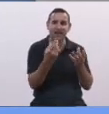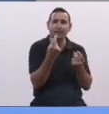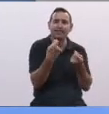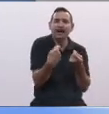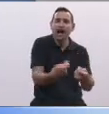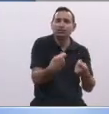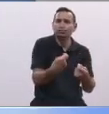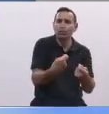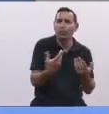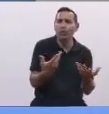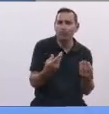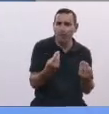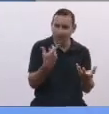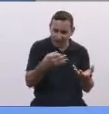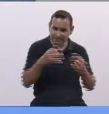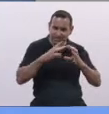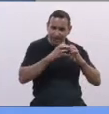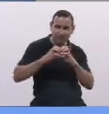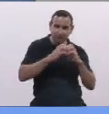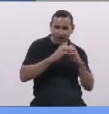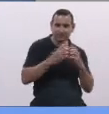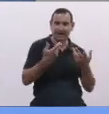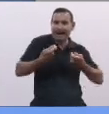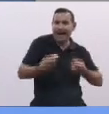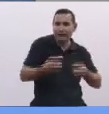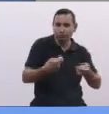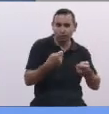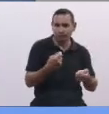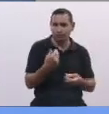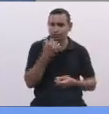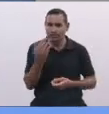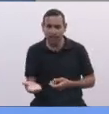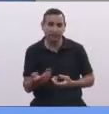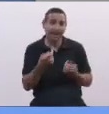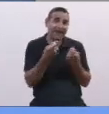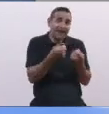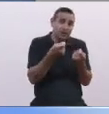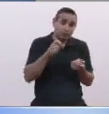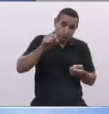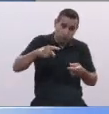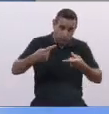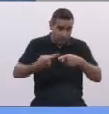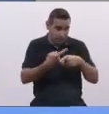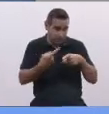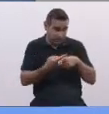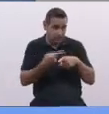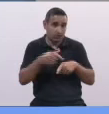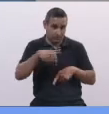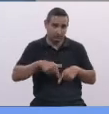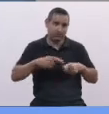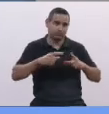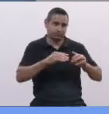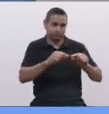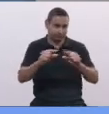del gasto público en la Argentina, el gasto improductivo, el gasto de la política de lo que tanto se